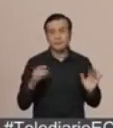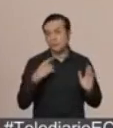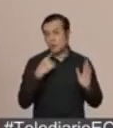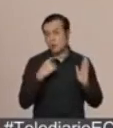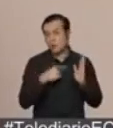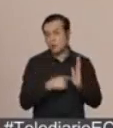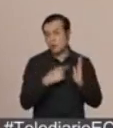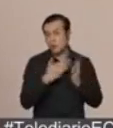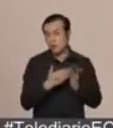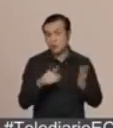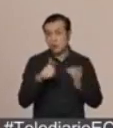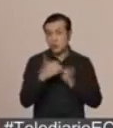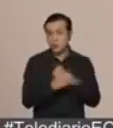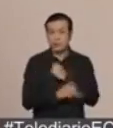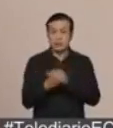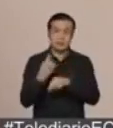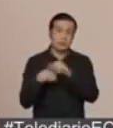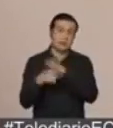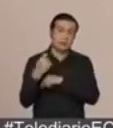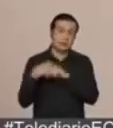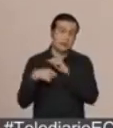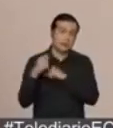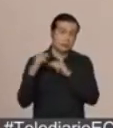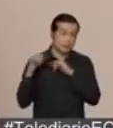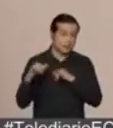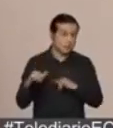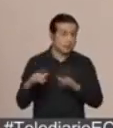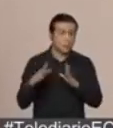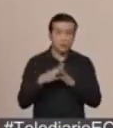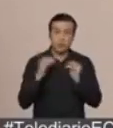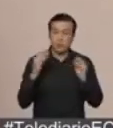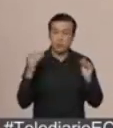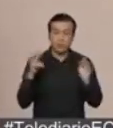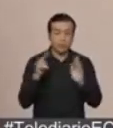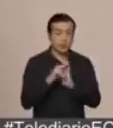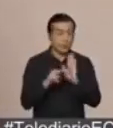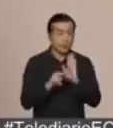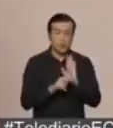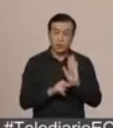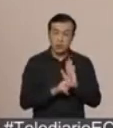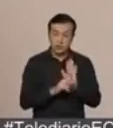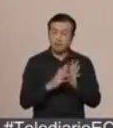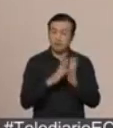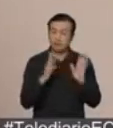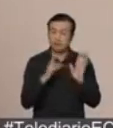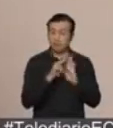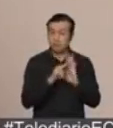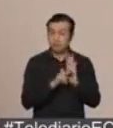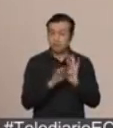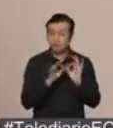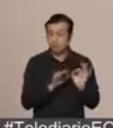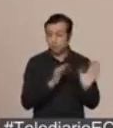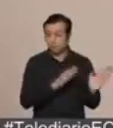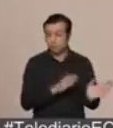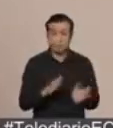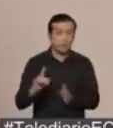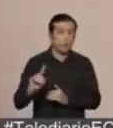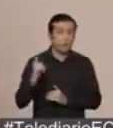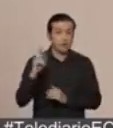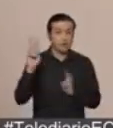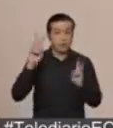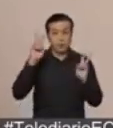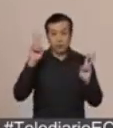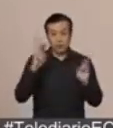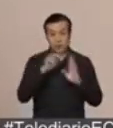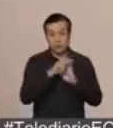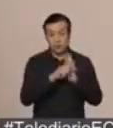nuestros productos de exportación se siguen estrictísimos protocolos, no solamente los que están relacionados con las